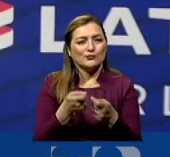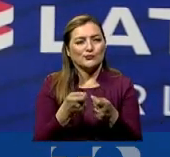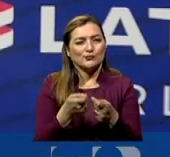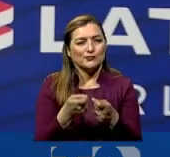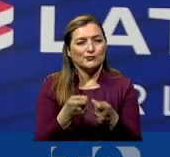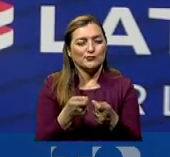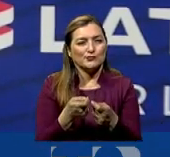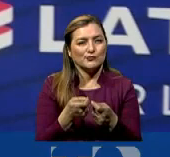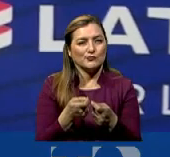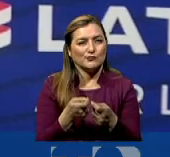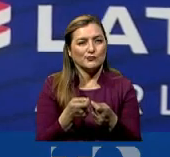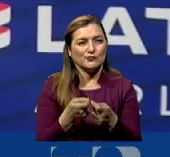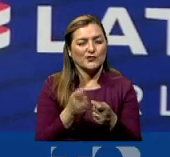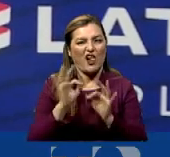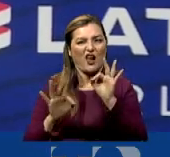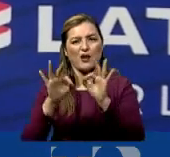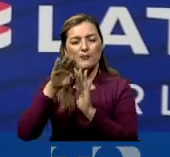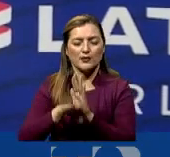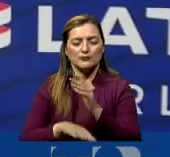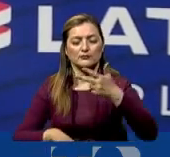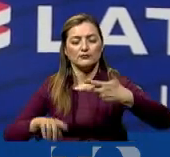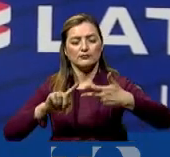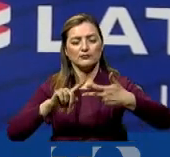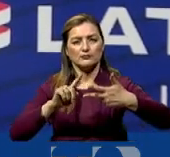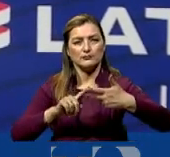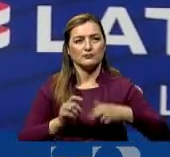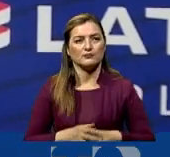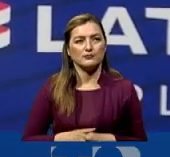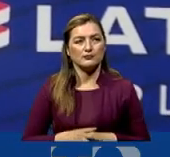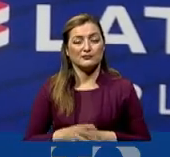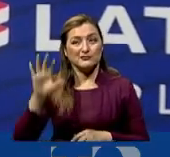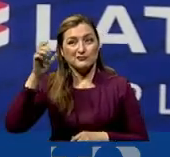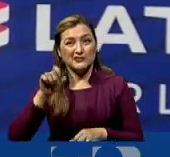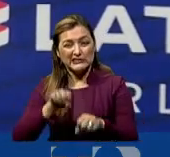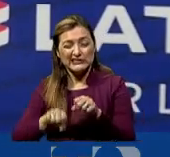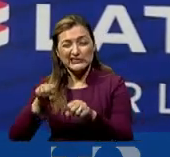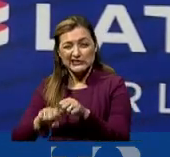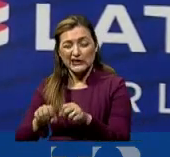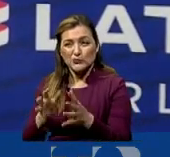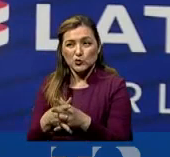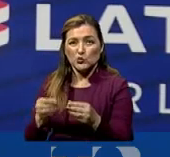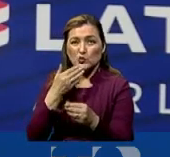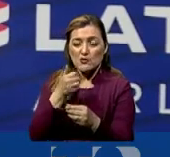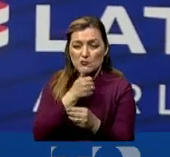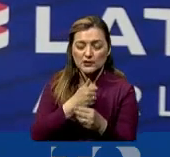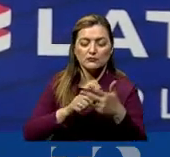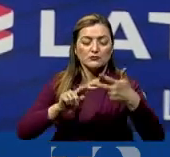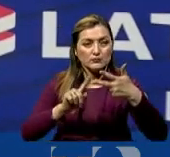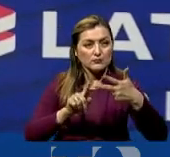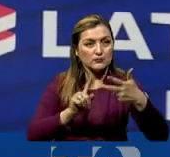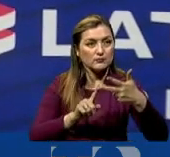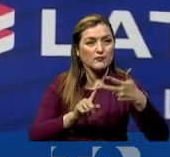de bajar emisiones. El segundo es la resiliencia a los efectos del cambio climático. Y el tercero es esa coexistencia entre